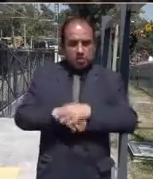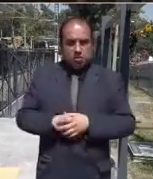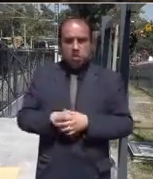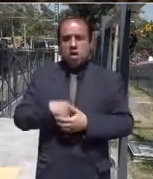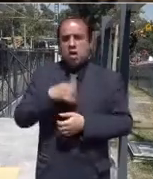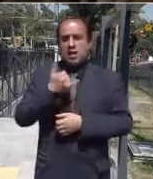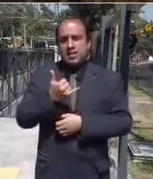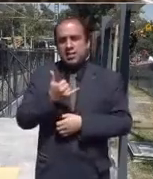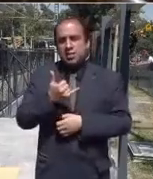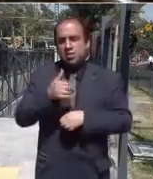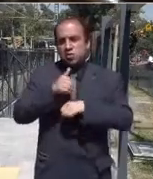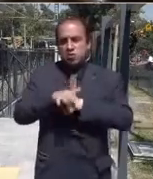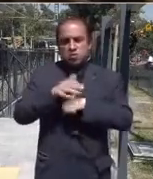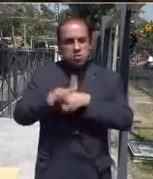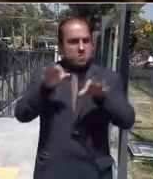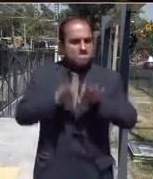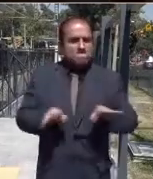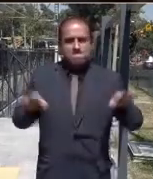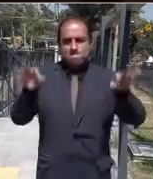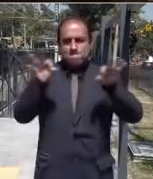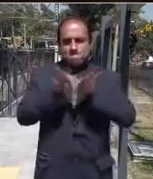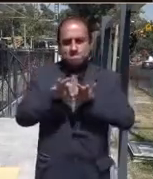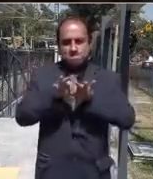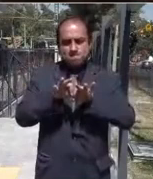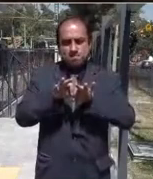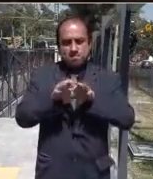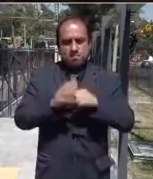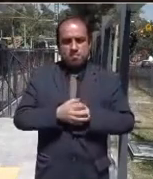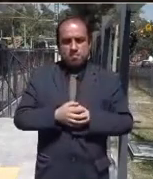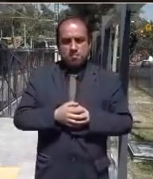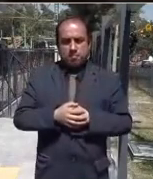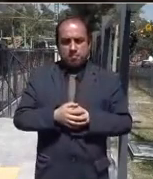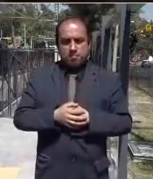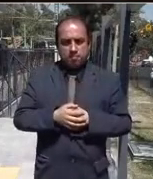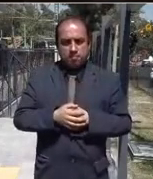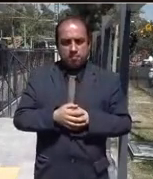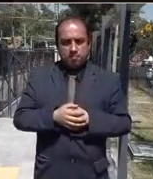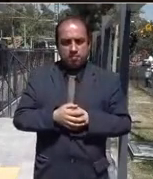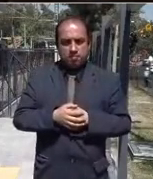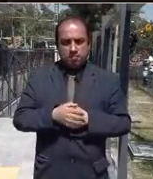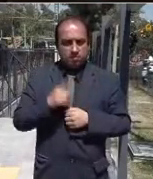un número muy importante de durmientes.